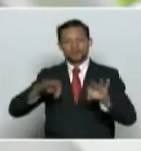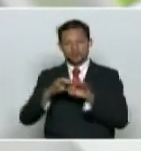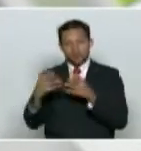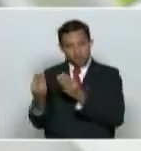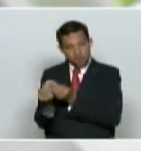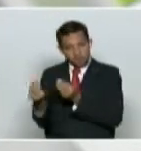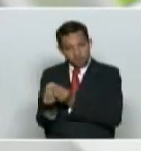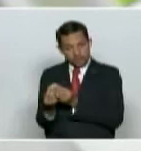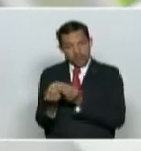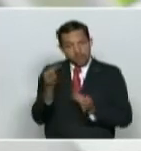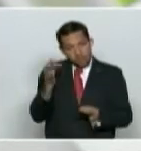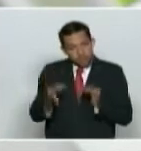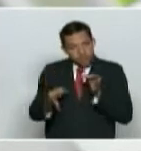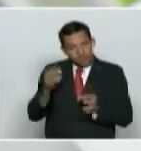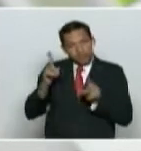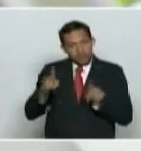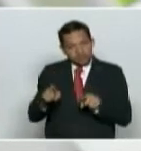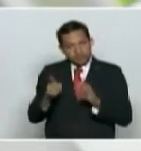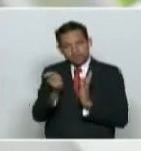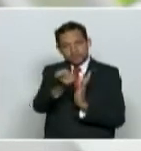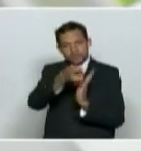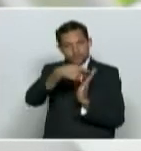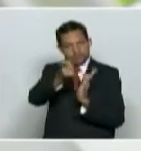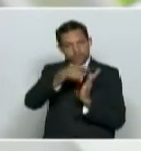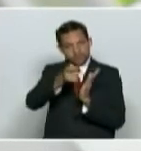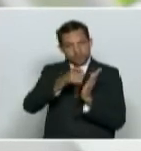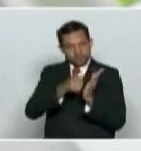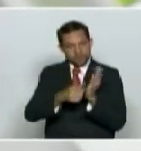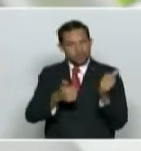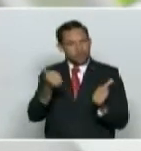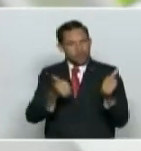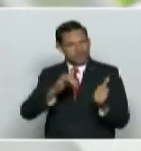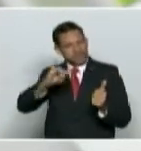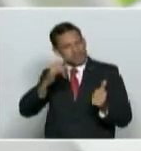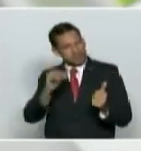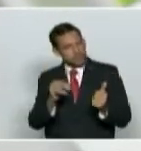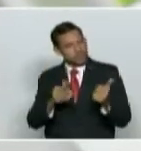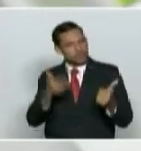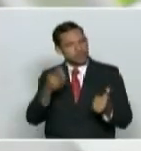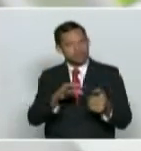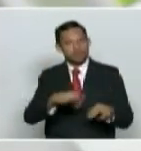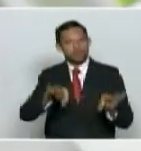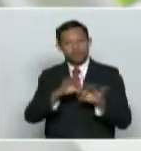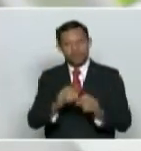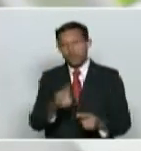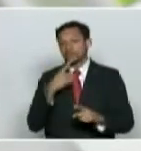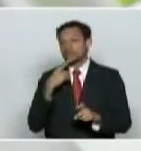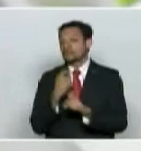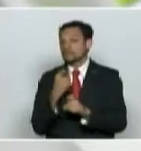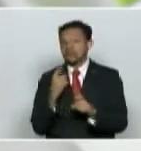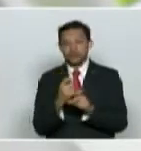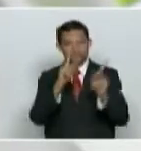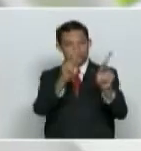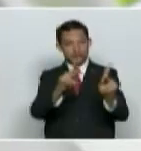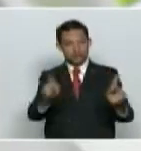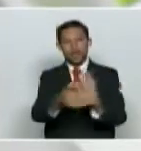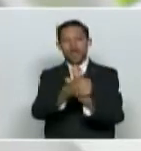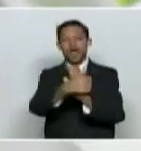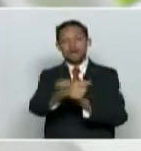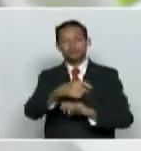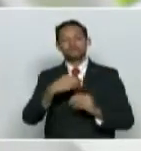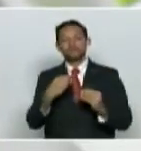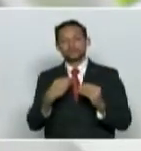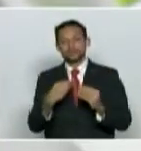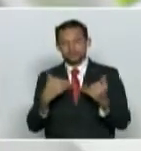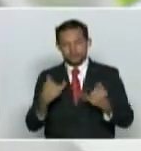compañeros que, con los cuales hoy comparto pues este jurado. Va a ser un poquito difícil porque hay mucho talento. Se